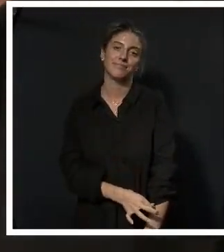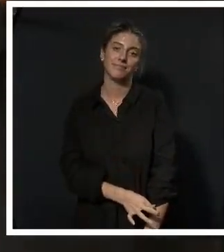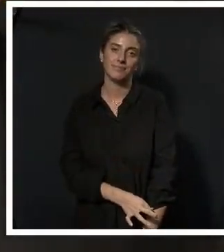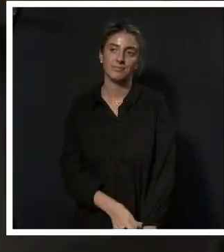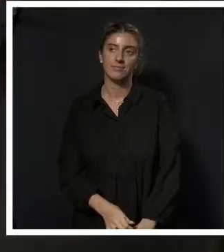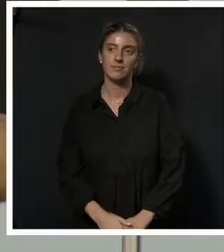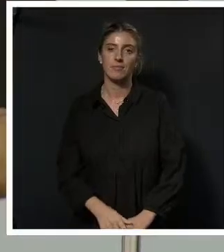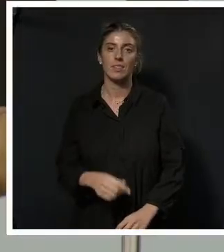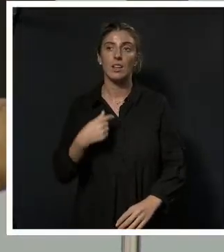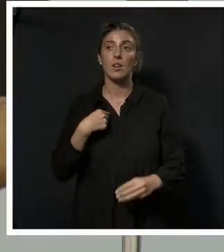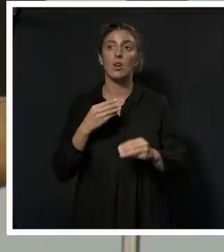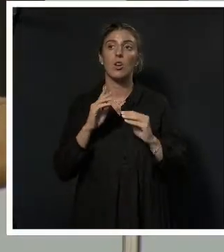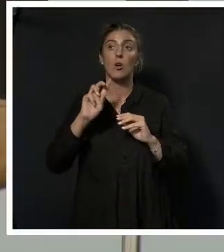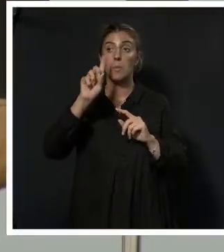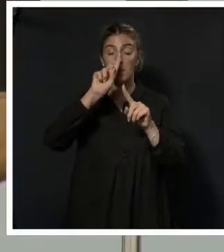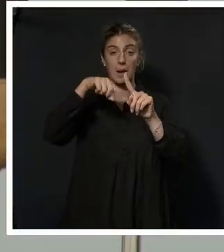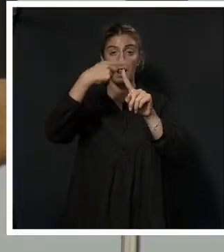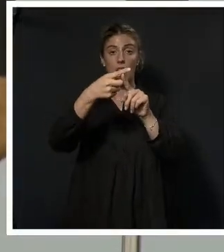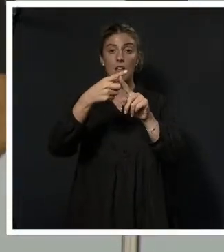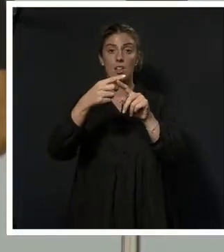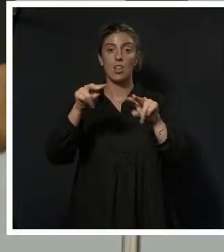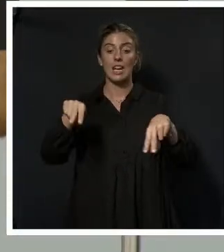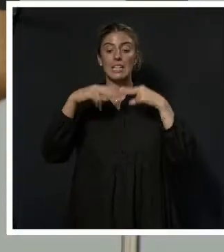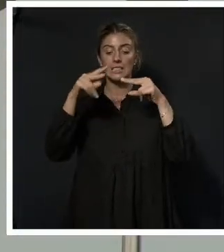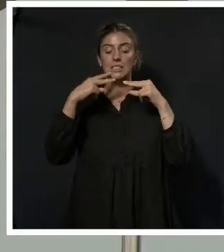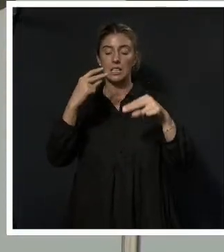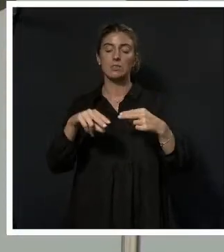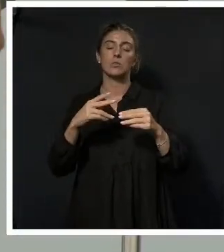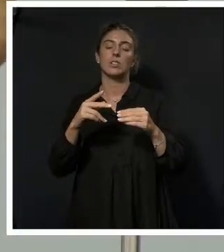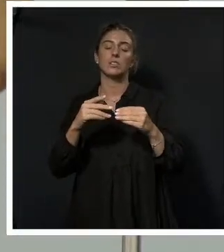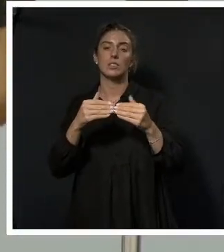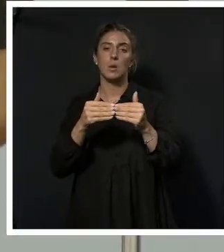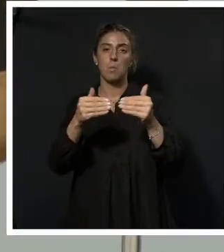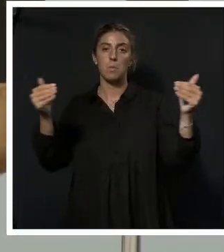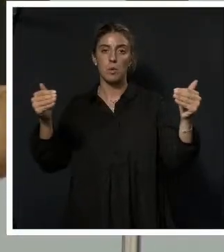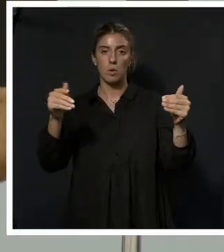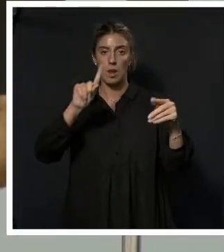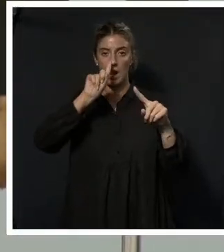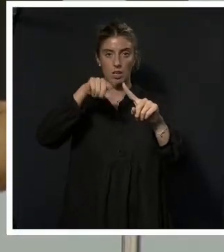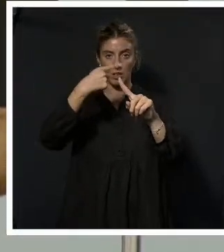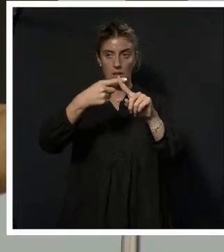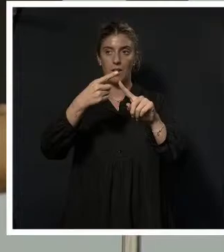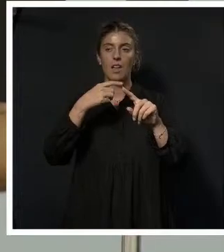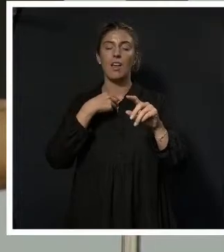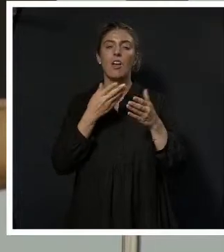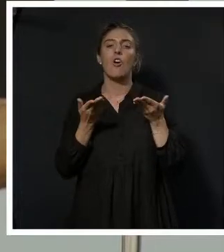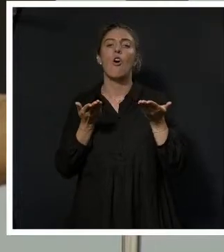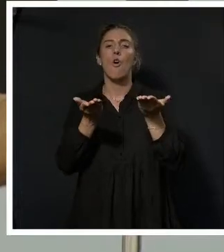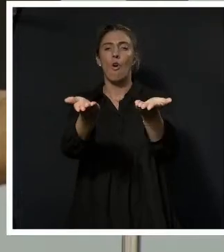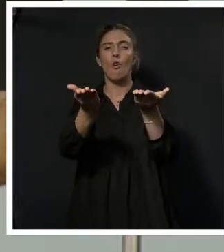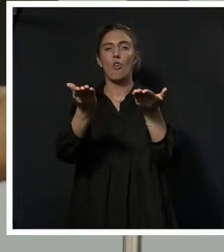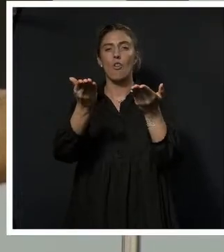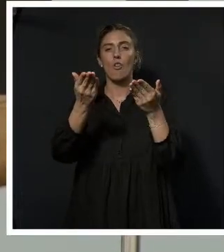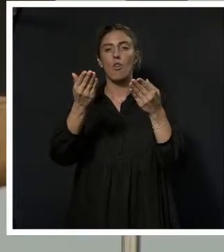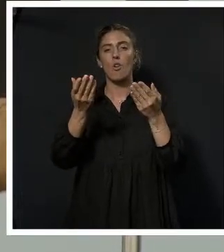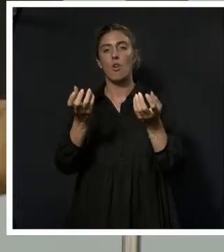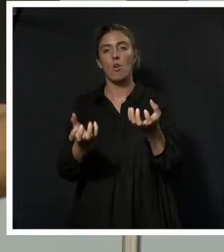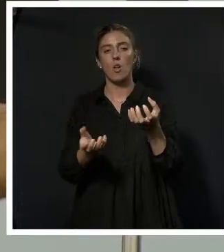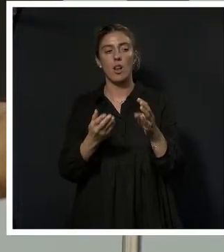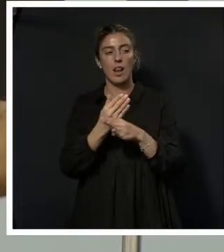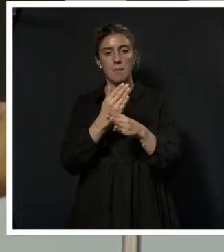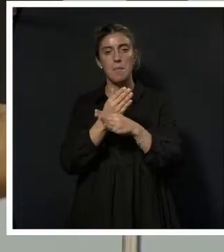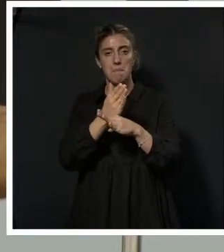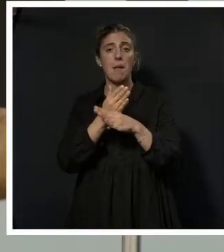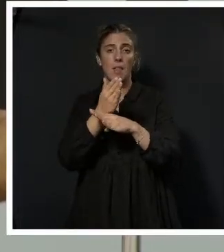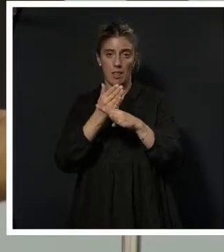Bueno voy a abrir un restauranteano que ven también vaciado en eso no recuerdo de ese porno de leña esas masas de pan bueno